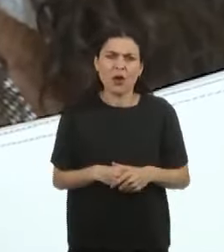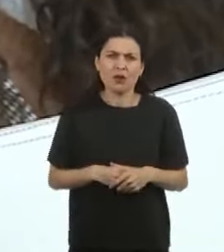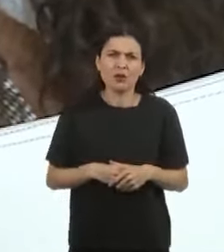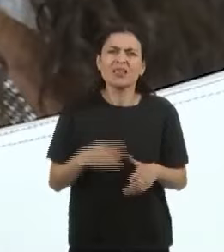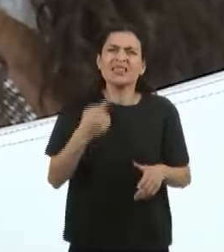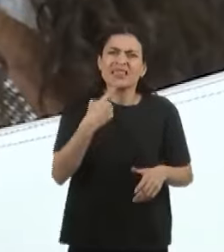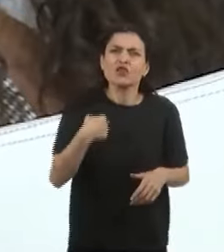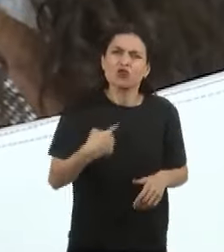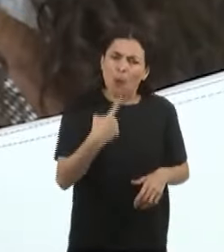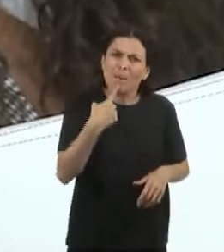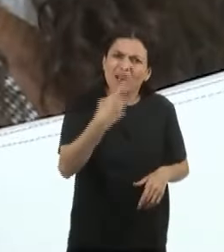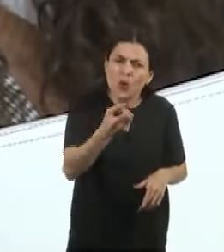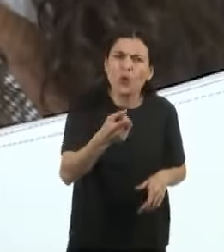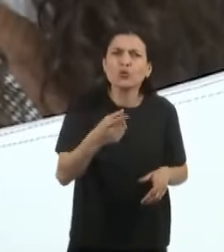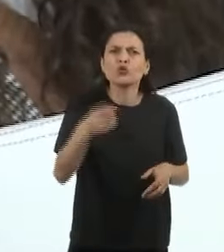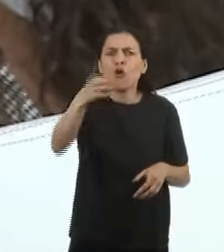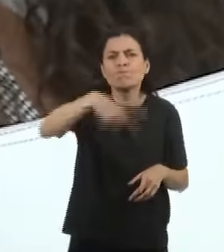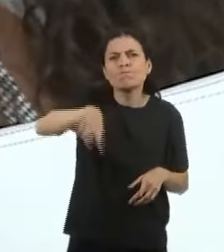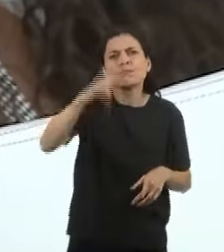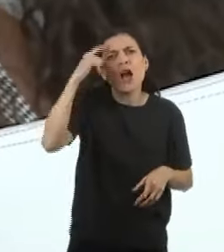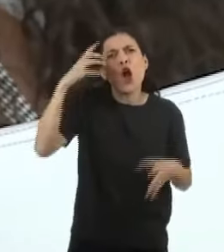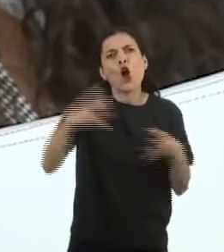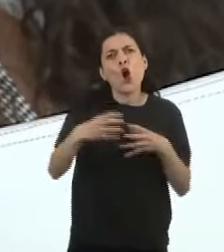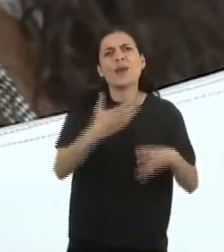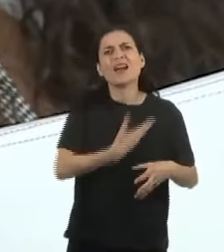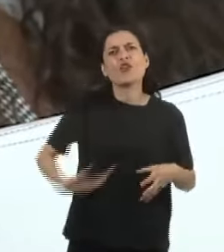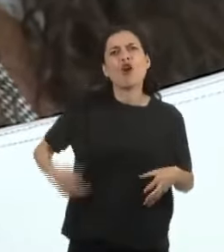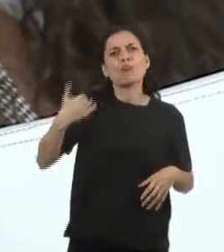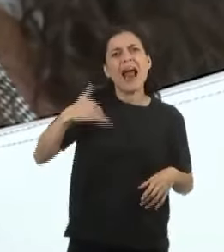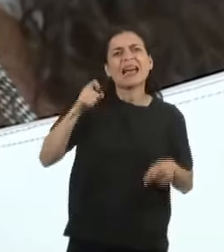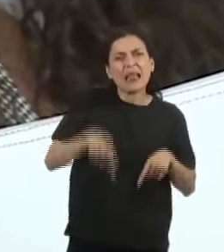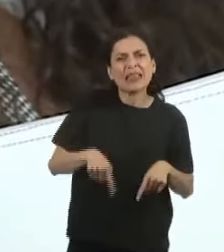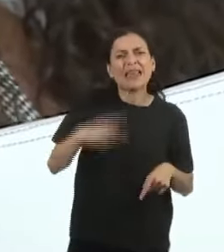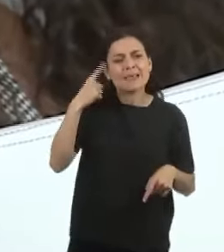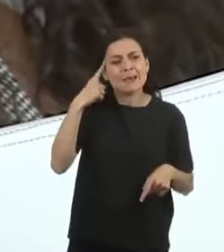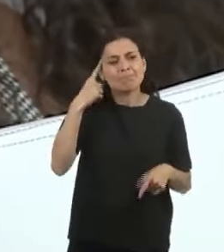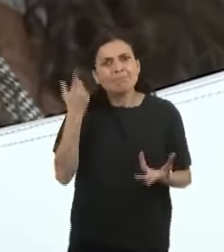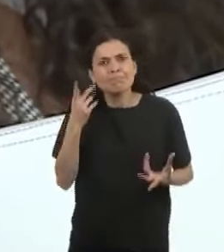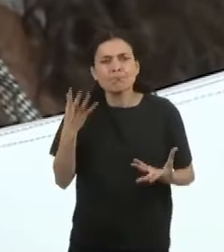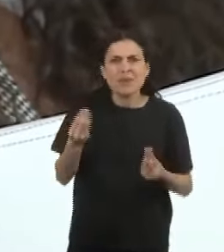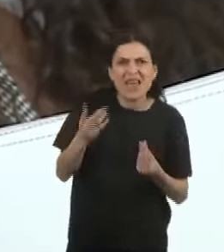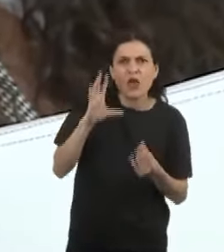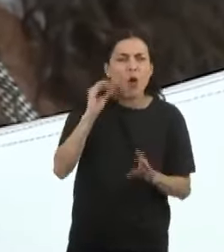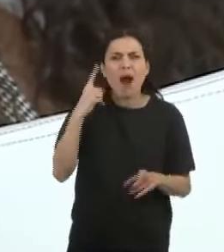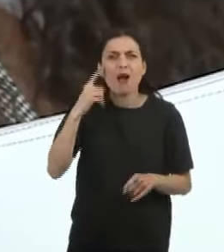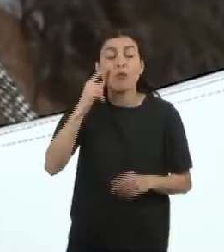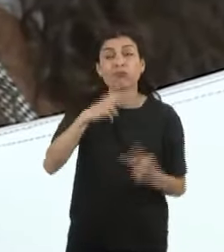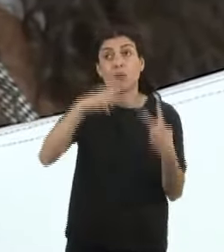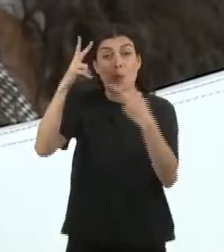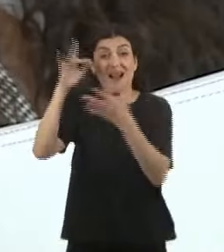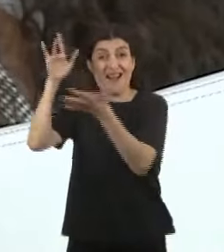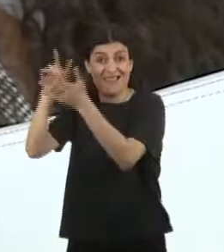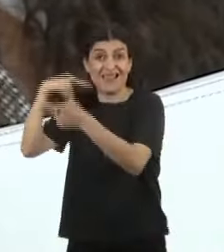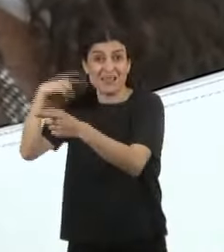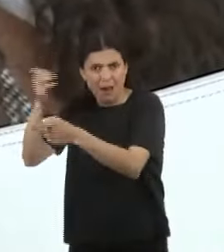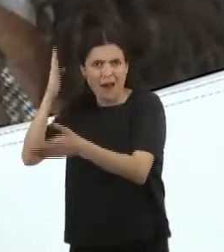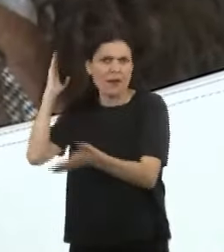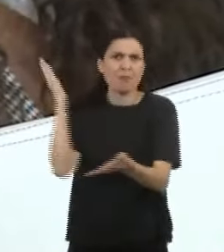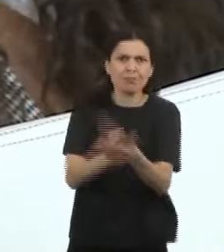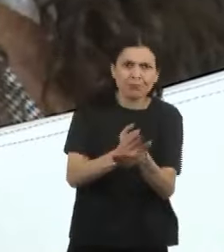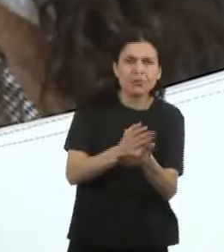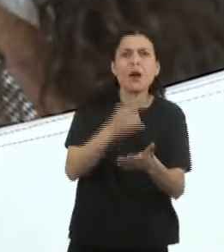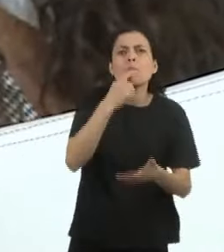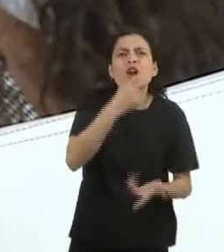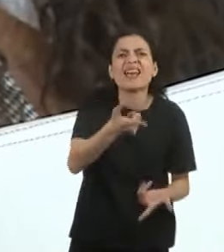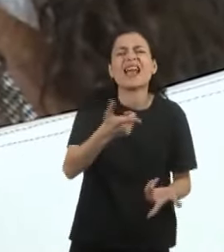pregunta es si no teme el gobierno argentino algún tipo de sanción o de molestia explícita De